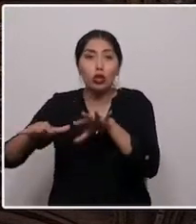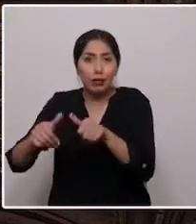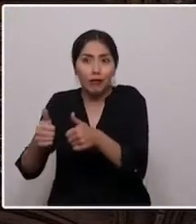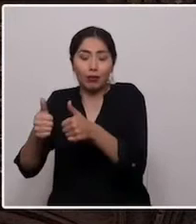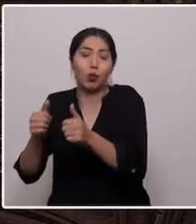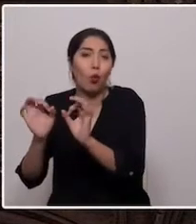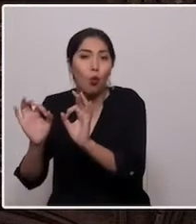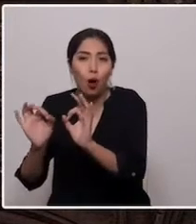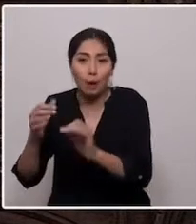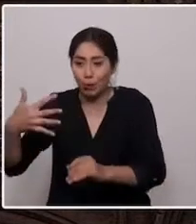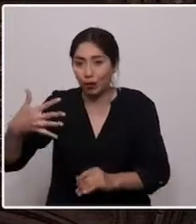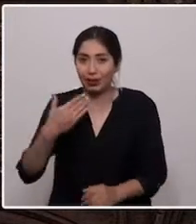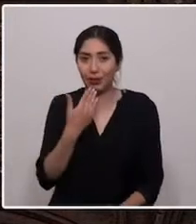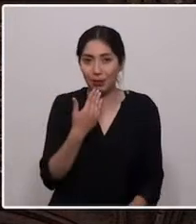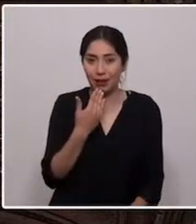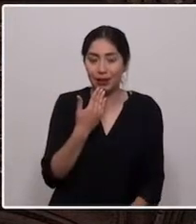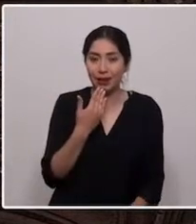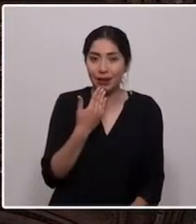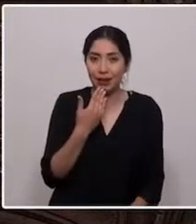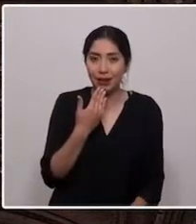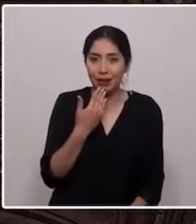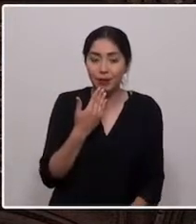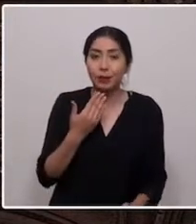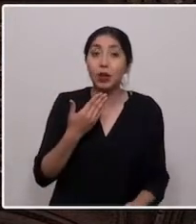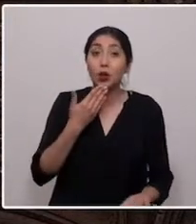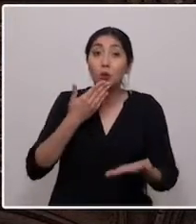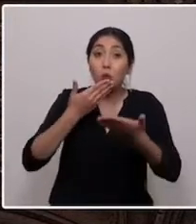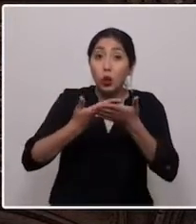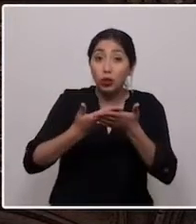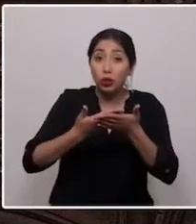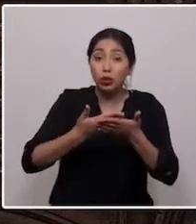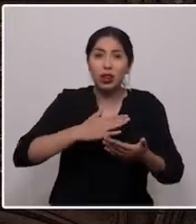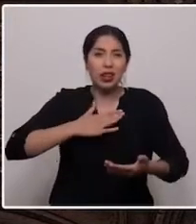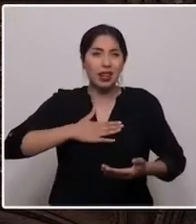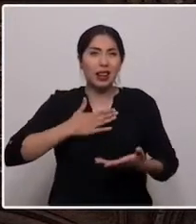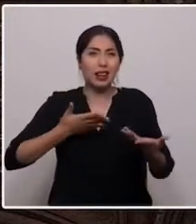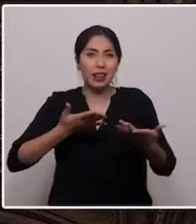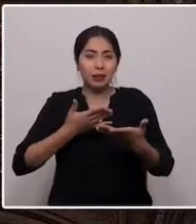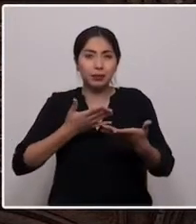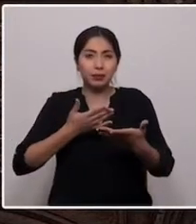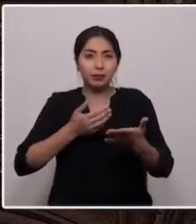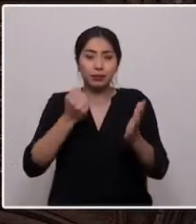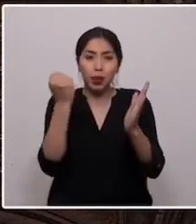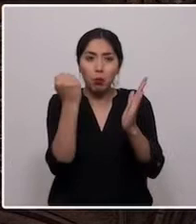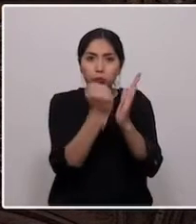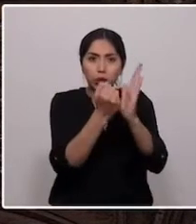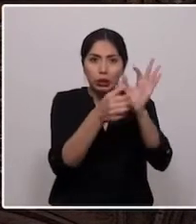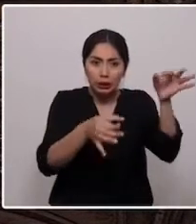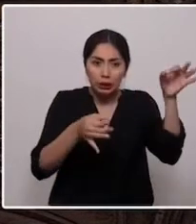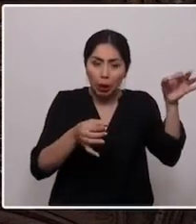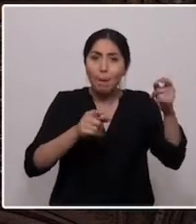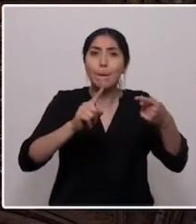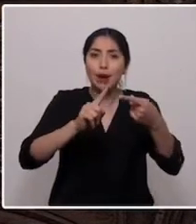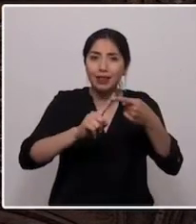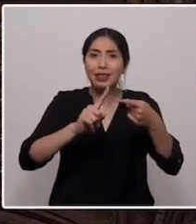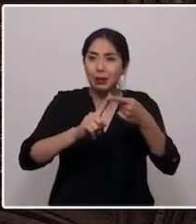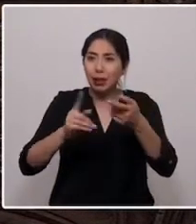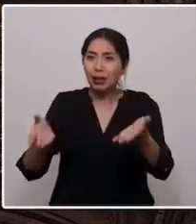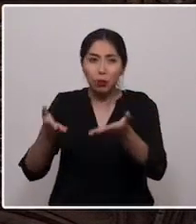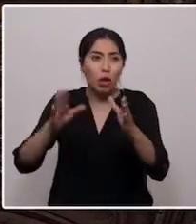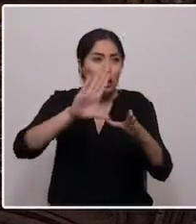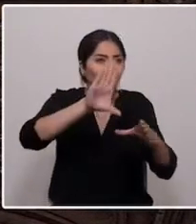cívica colectiva, más aún cuando lo que se quiere es imprimirle un profundo sello participativo, incluyendo a toda la